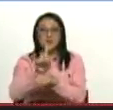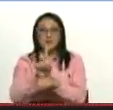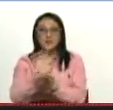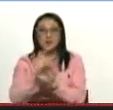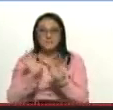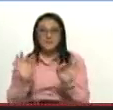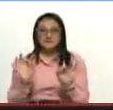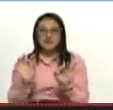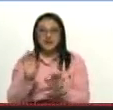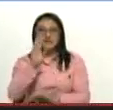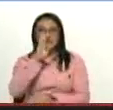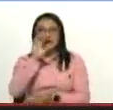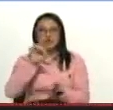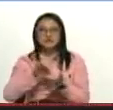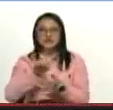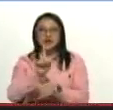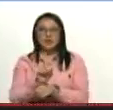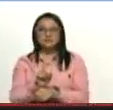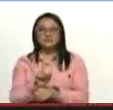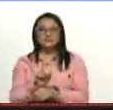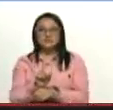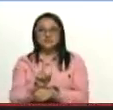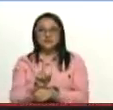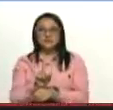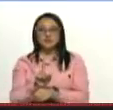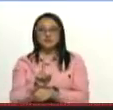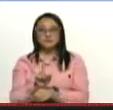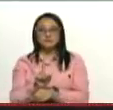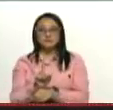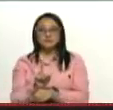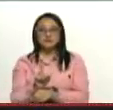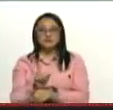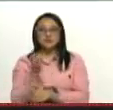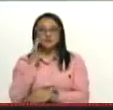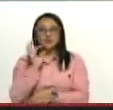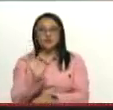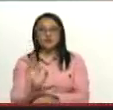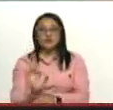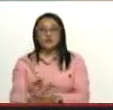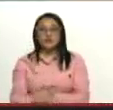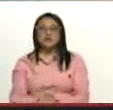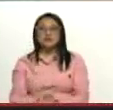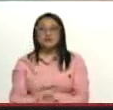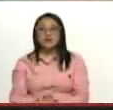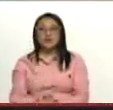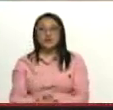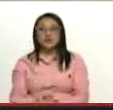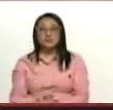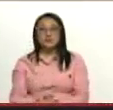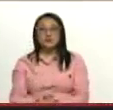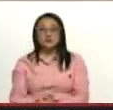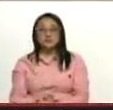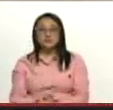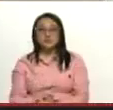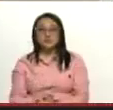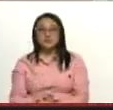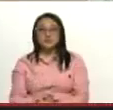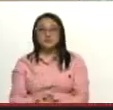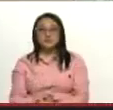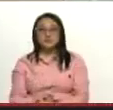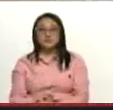un Banco Central único con su moneda y con Barbados